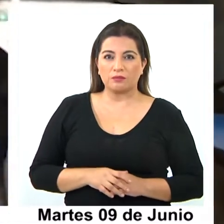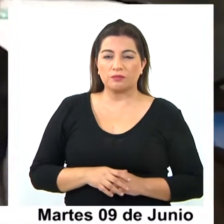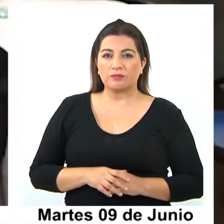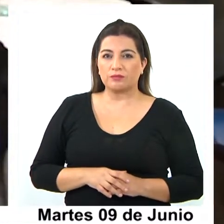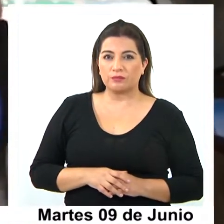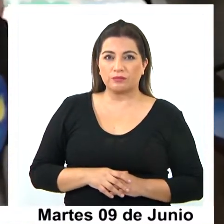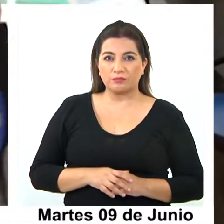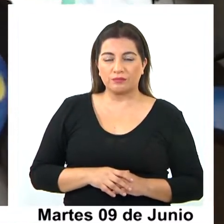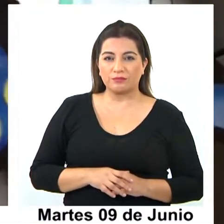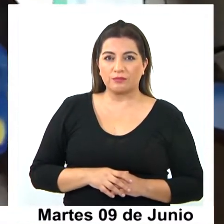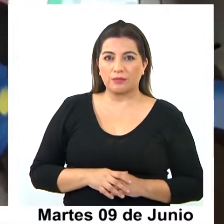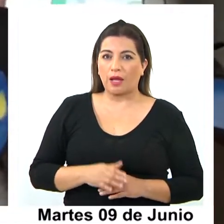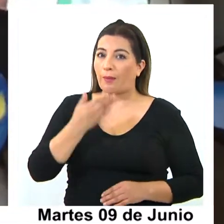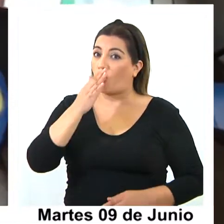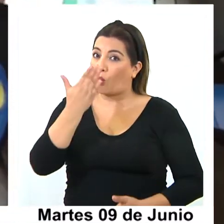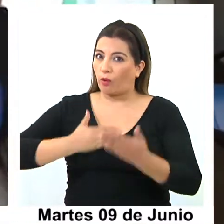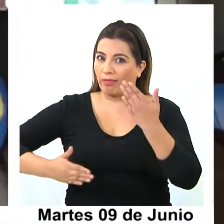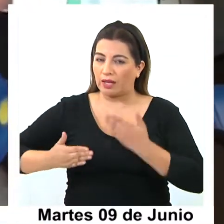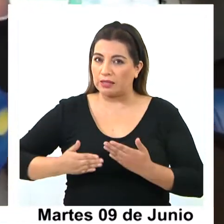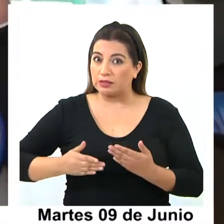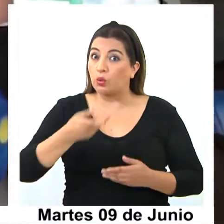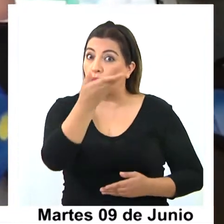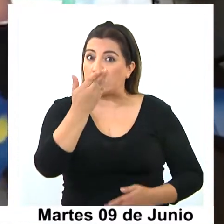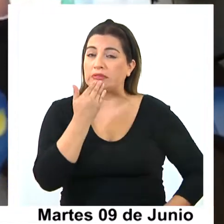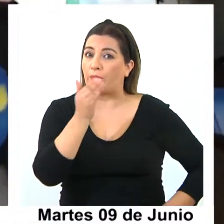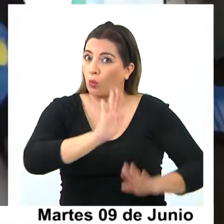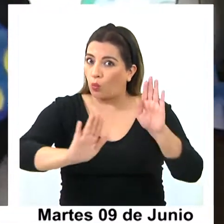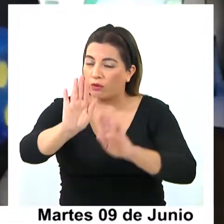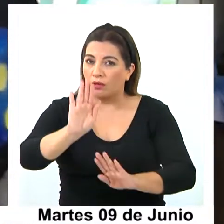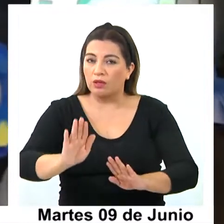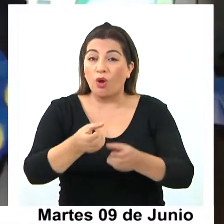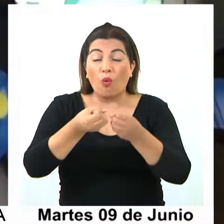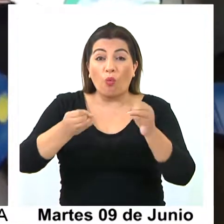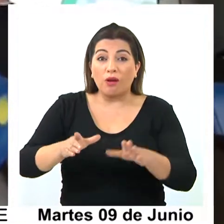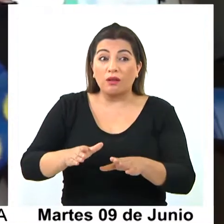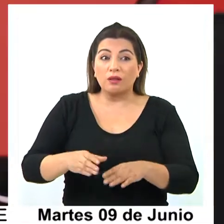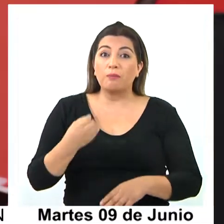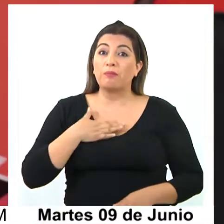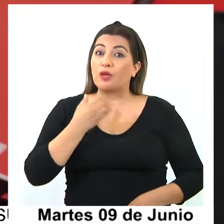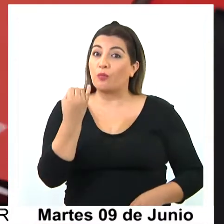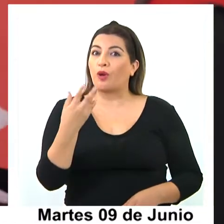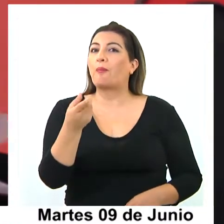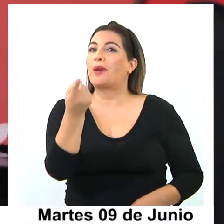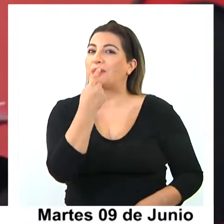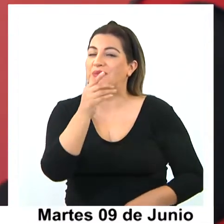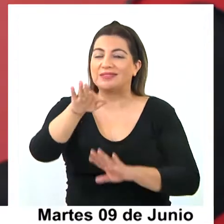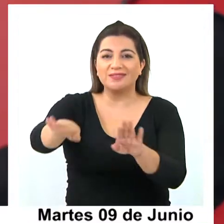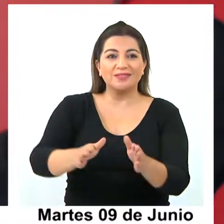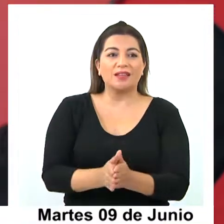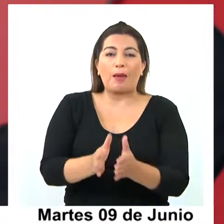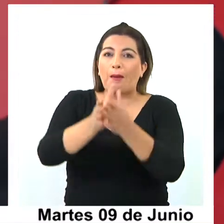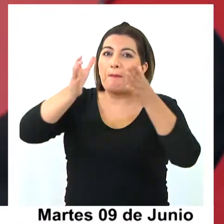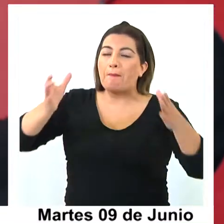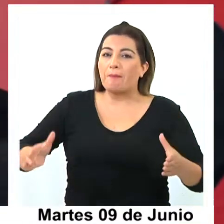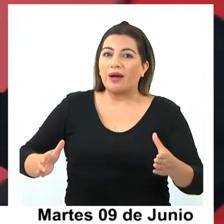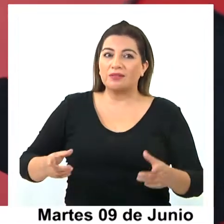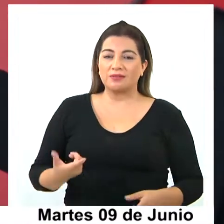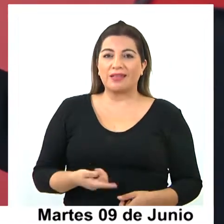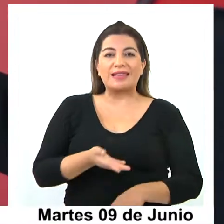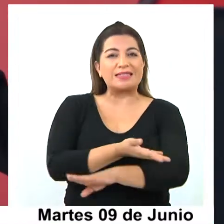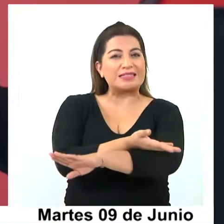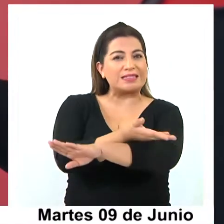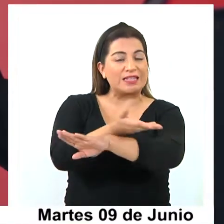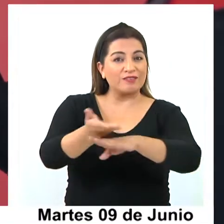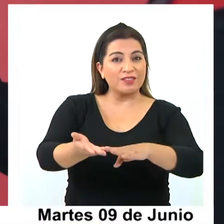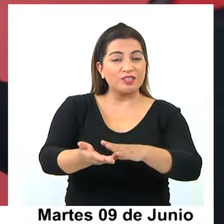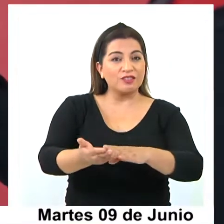Pero, no, a cuidarse, chiquillos. Y cualquier cosa, consulten mi número. El aumento en el uso de este tipo de